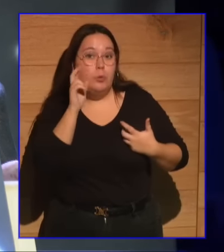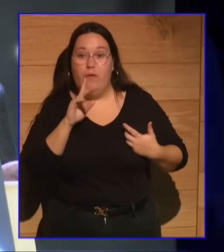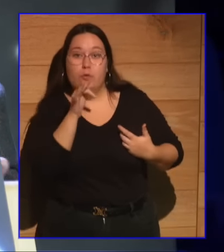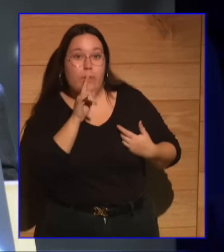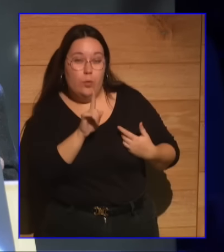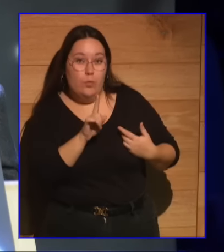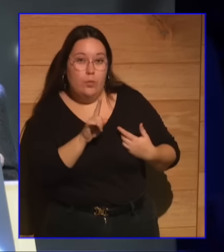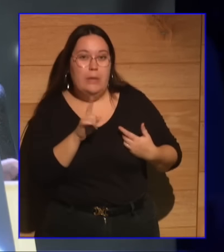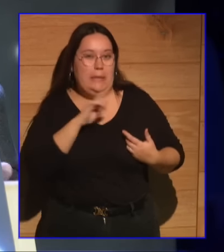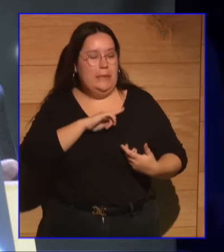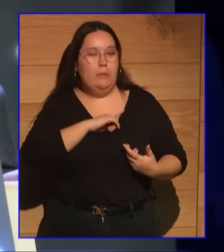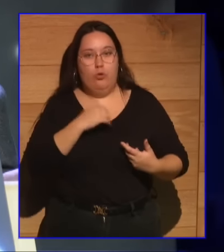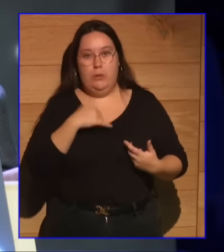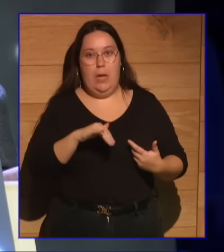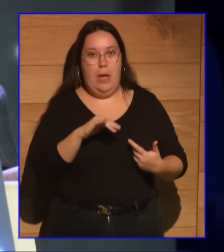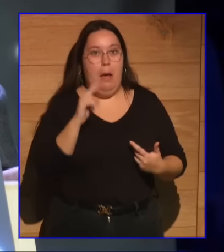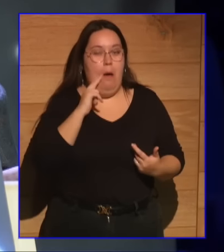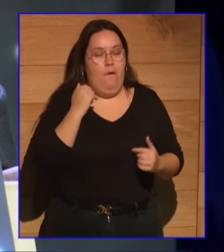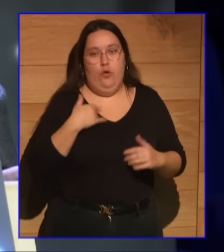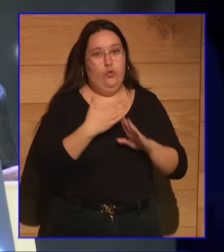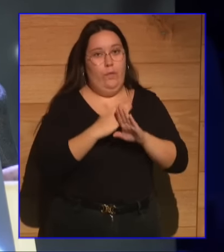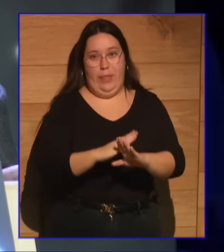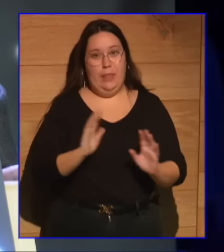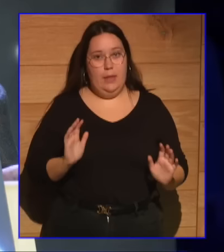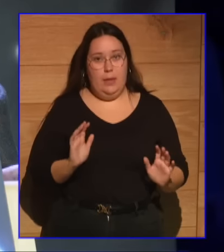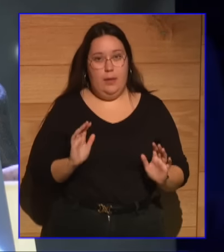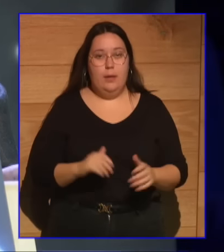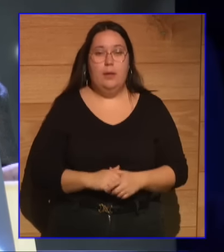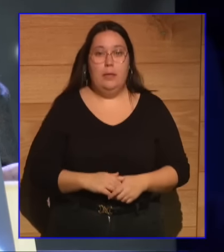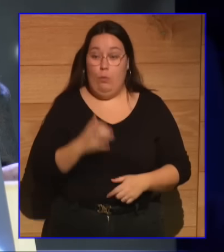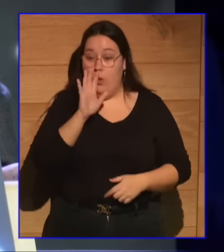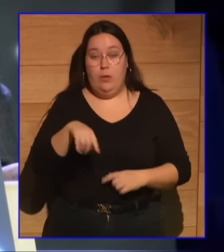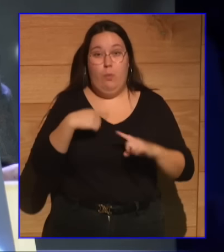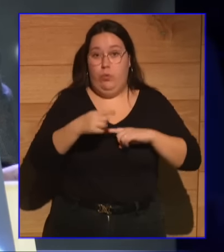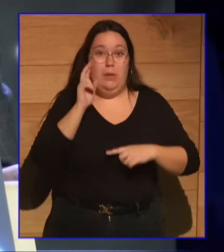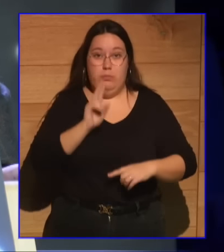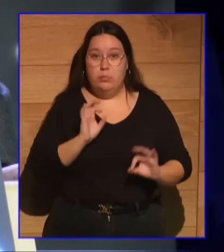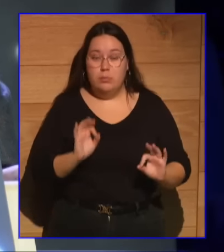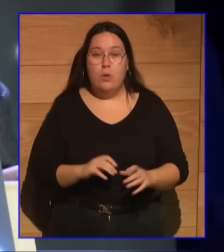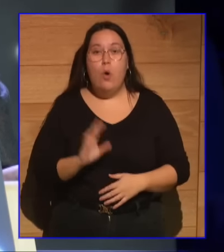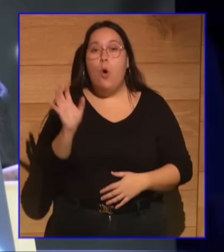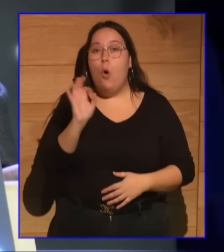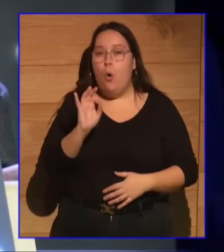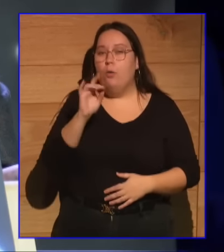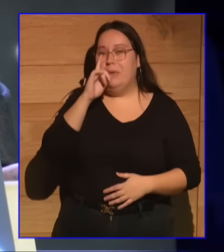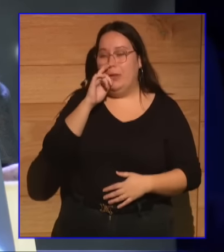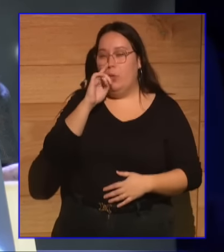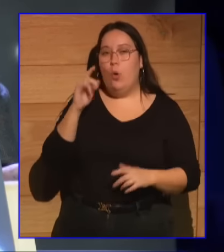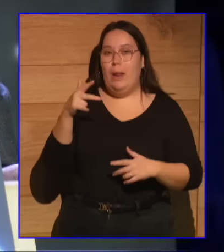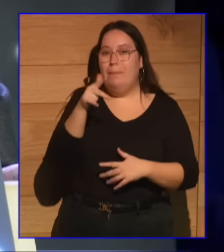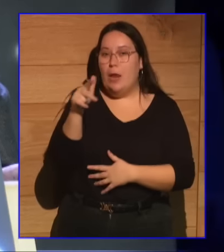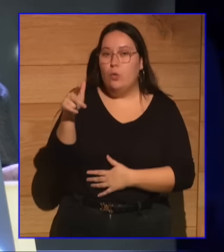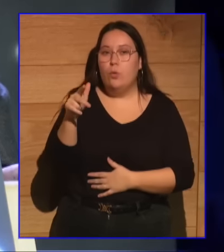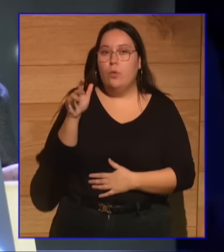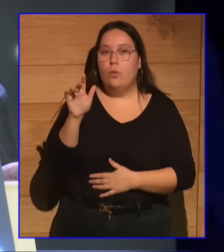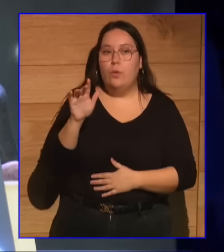ya sentimos un pánico más que suficiente cuando por fin se materializa. O el legendario ya plano de